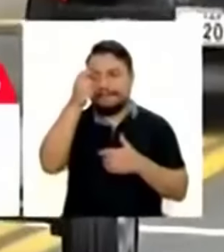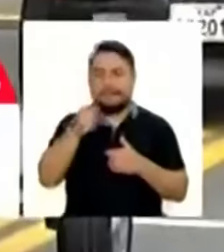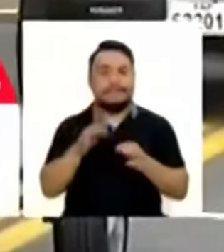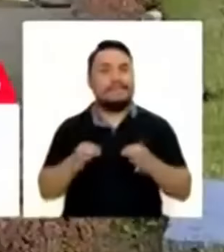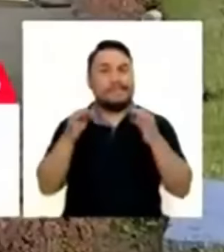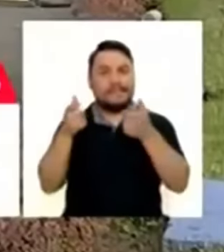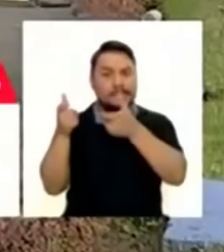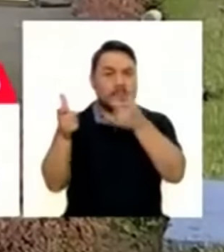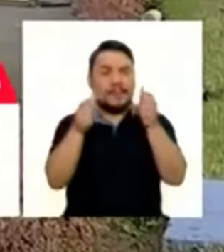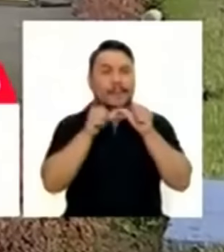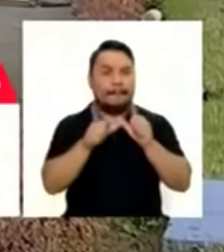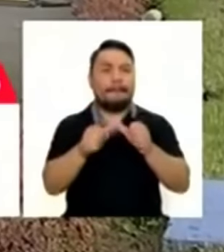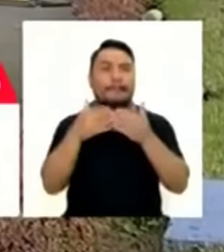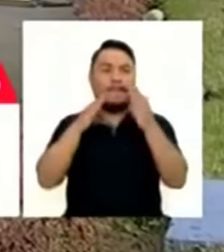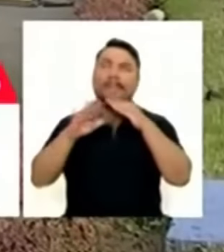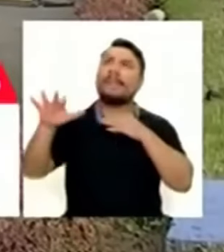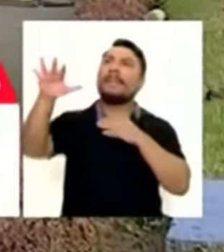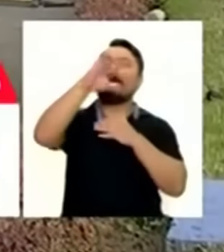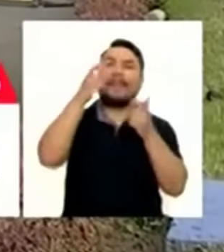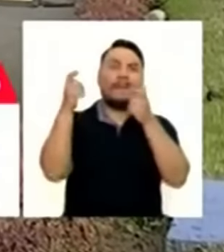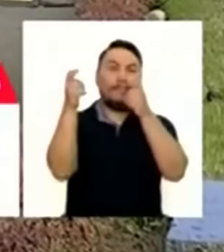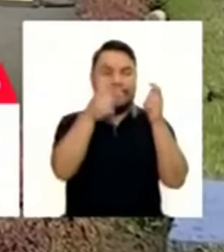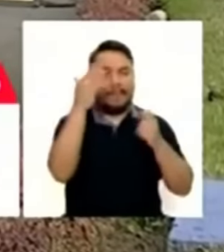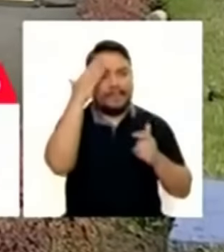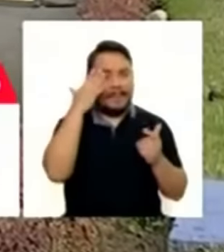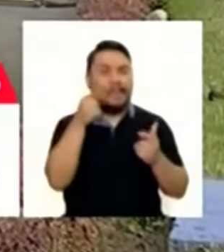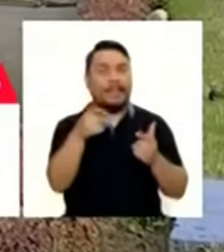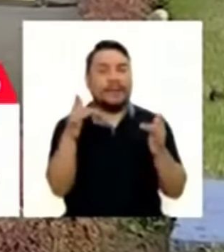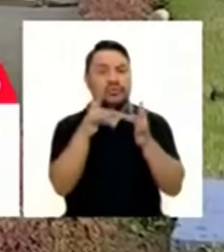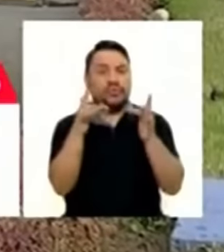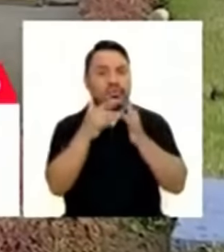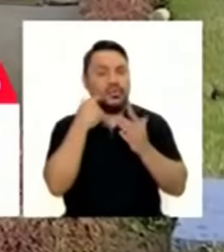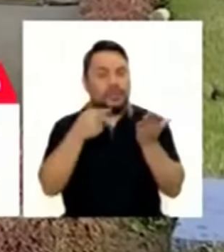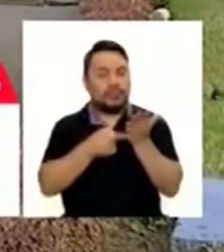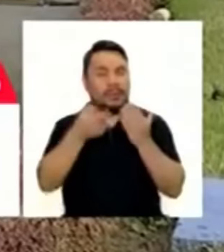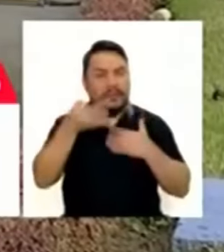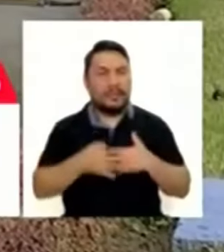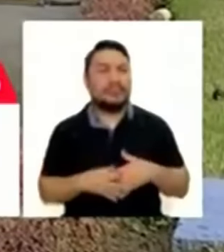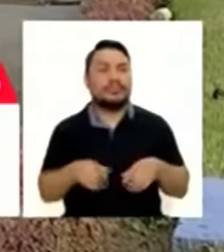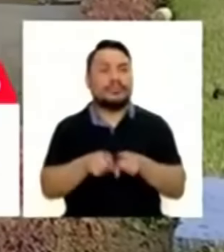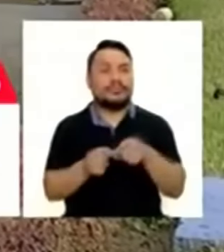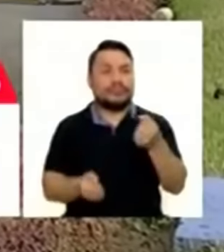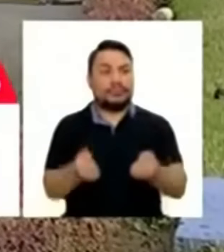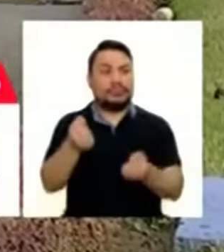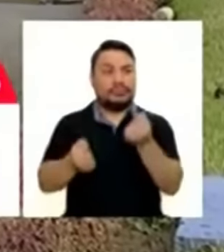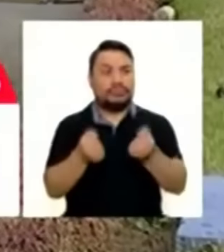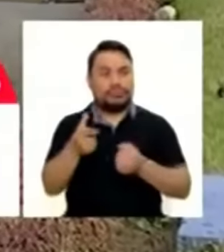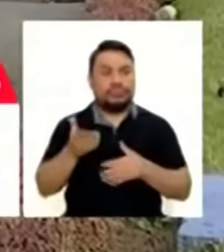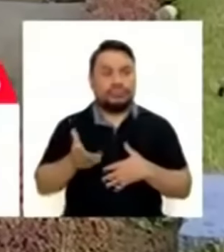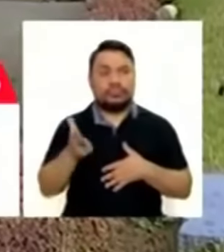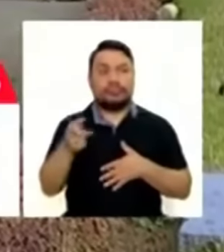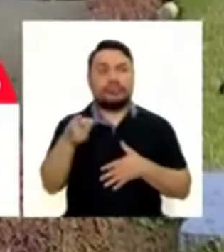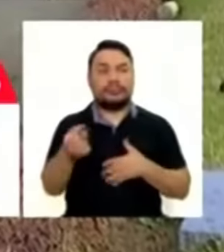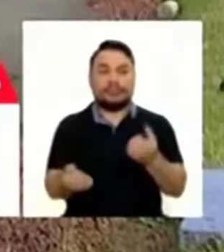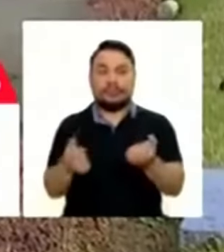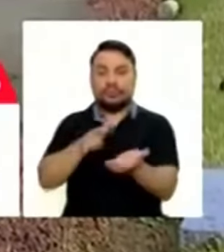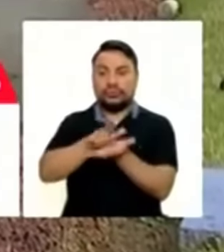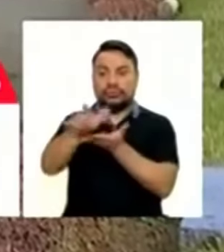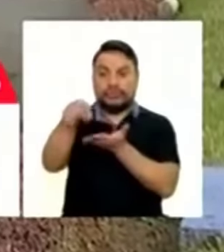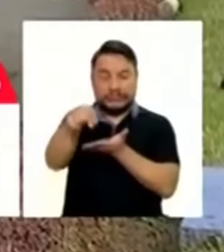y vigilancia del cielo de Quiñones con la Madre Tierra. Estos sistemas de vehículos aéreos no tripulados son